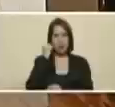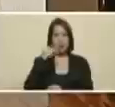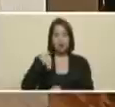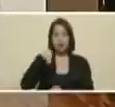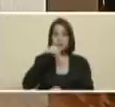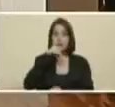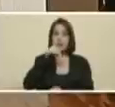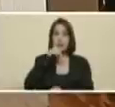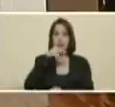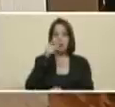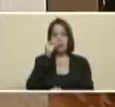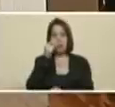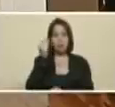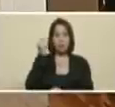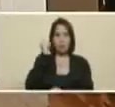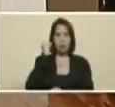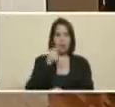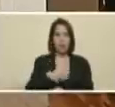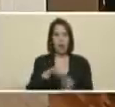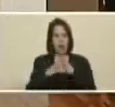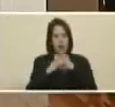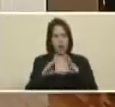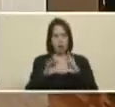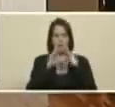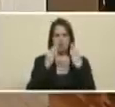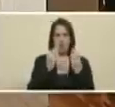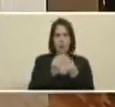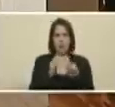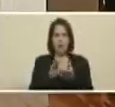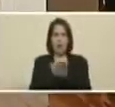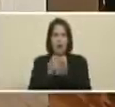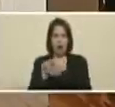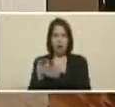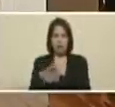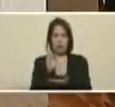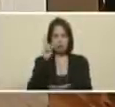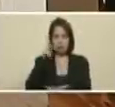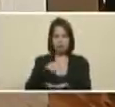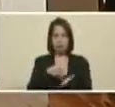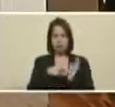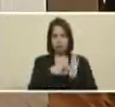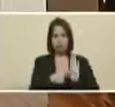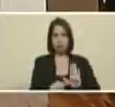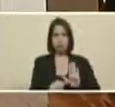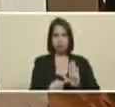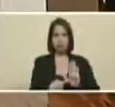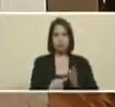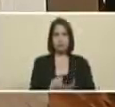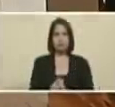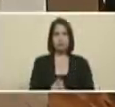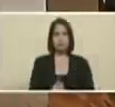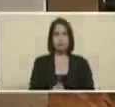nietos, nietas, familiares, amigos presentes,